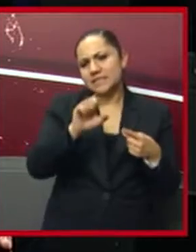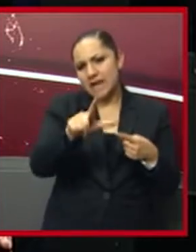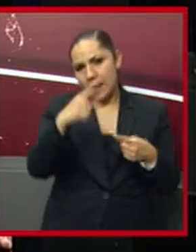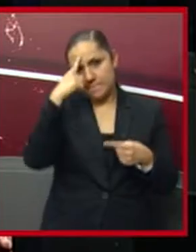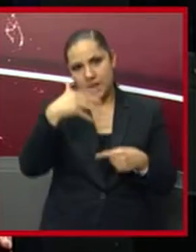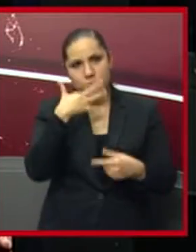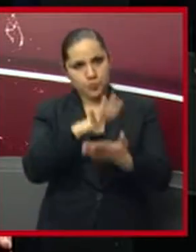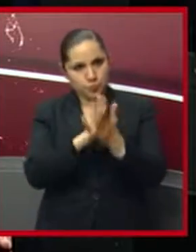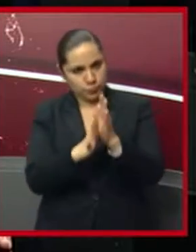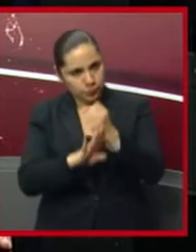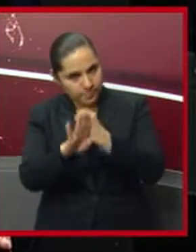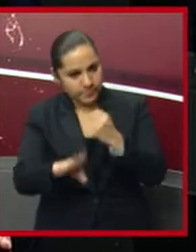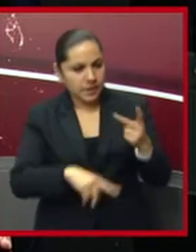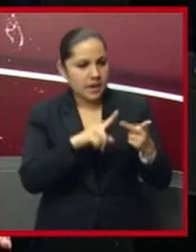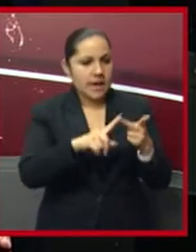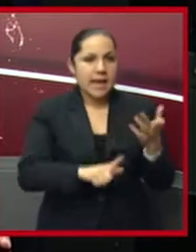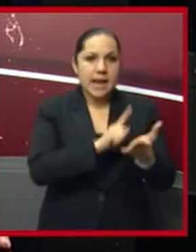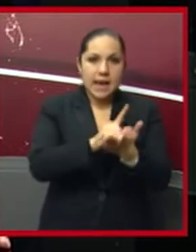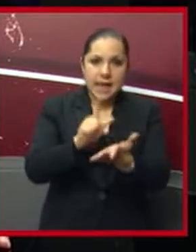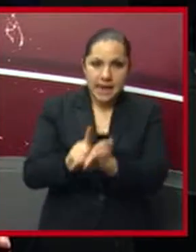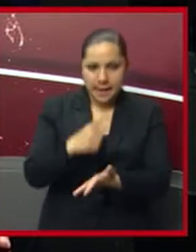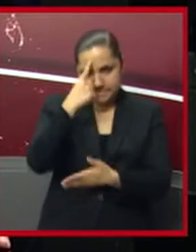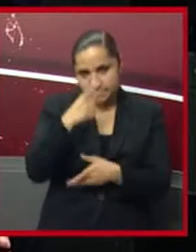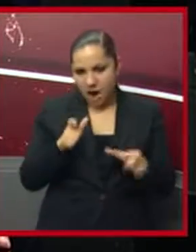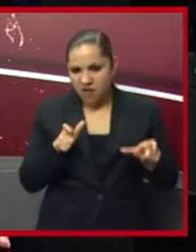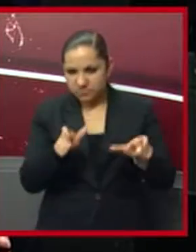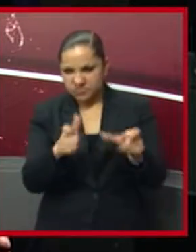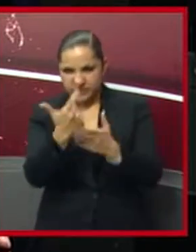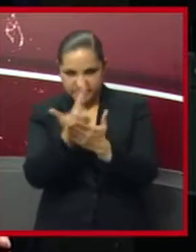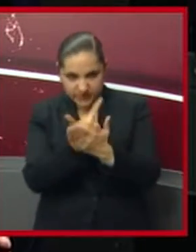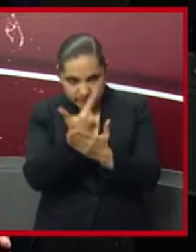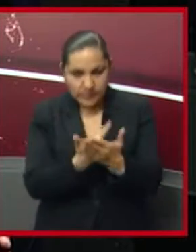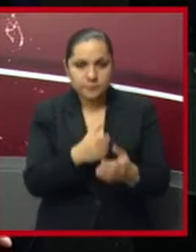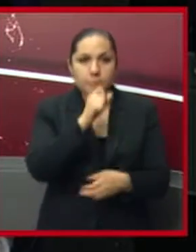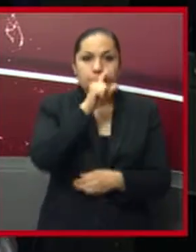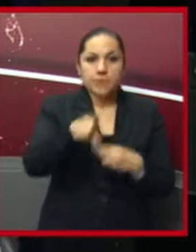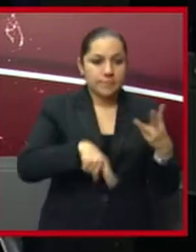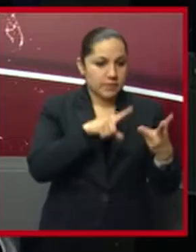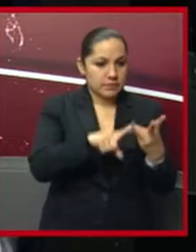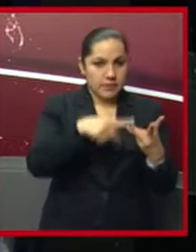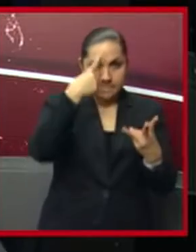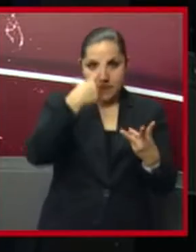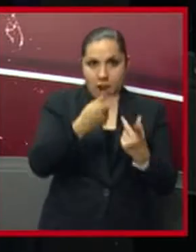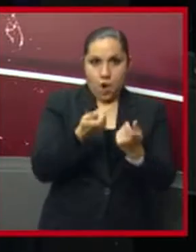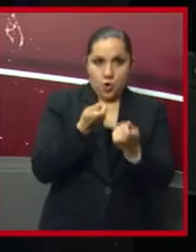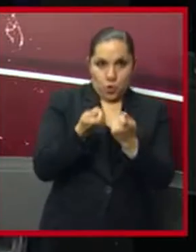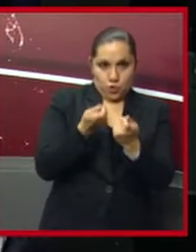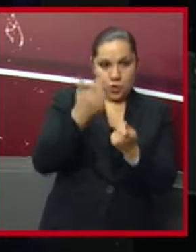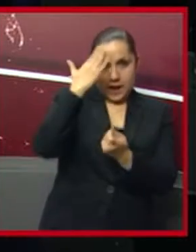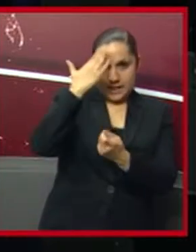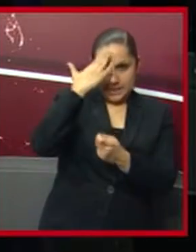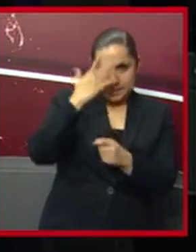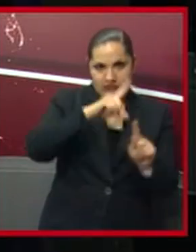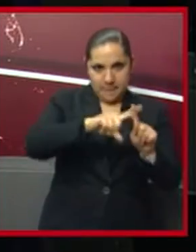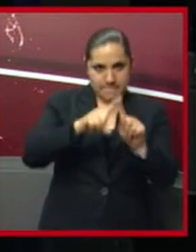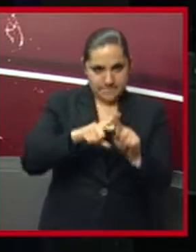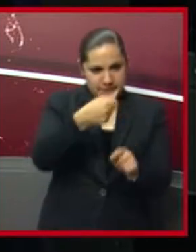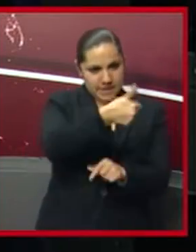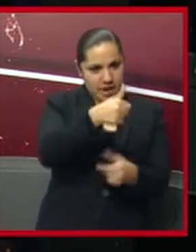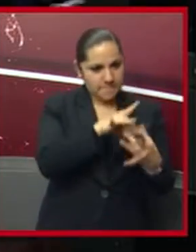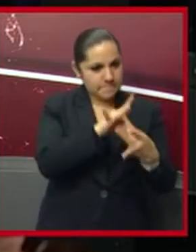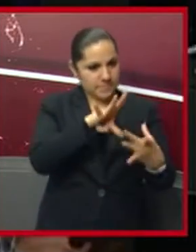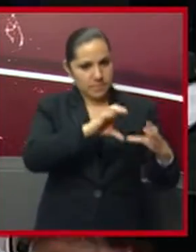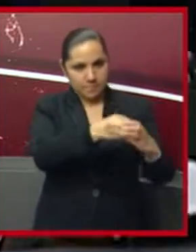leyes de fiscalización, como esta ley que establece el orden a los contralores generales. En sí, creo que se está haciendo un andamiaje muy